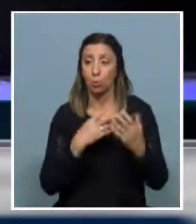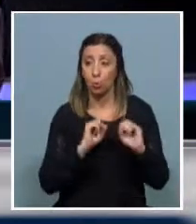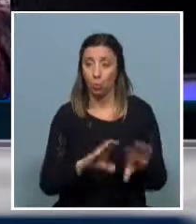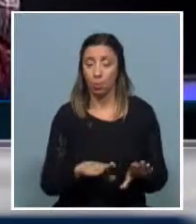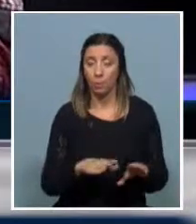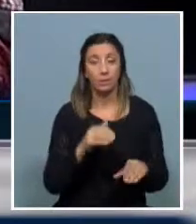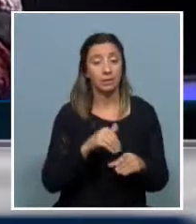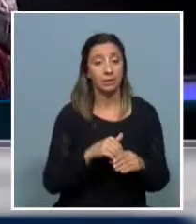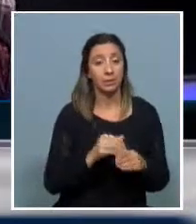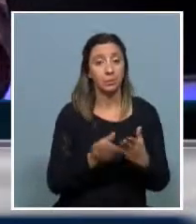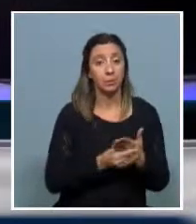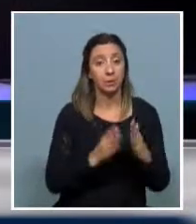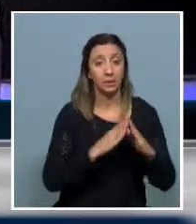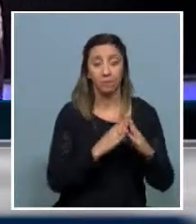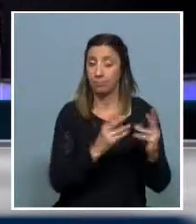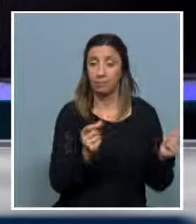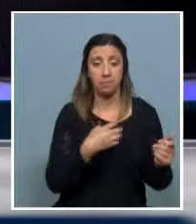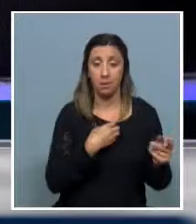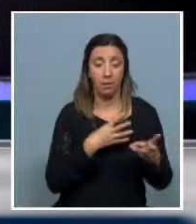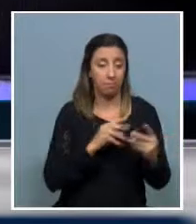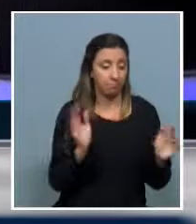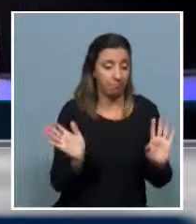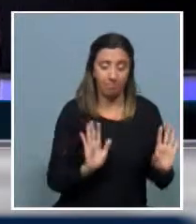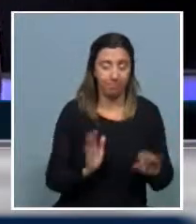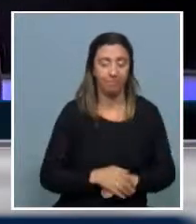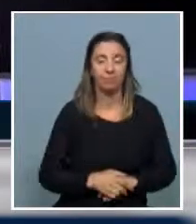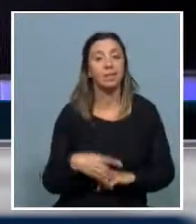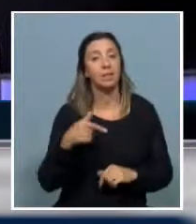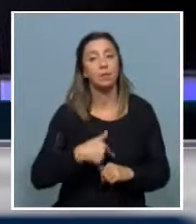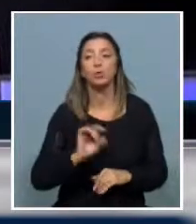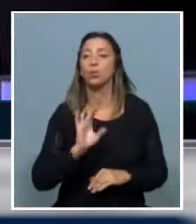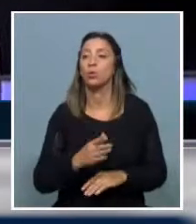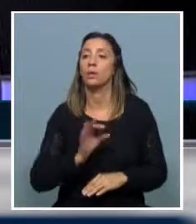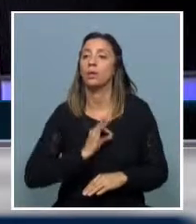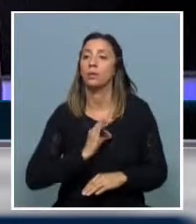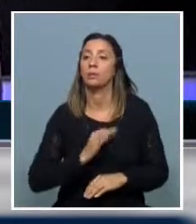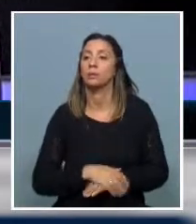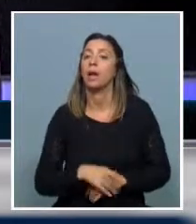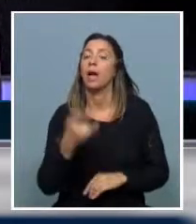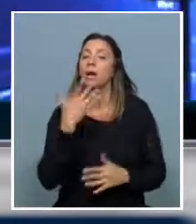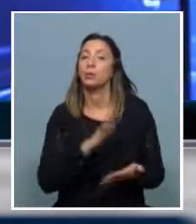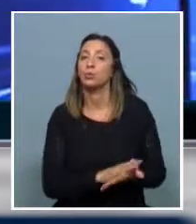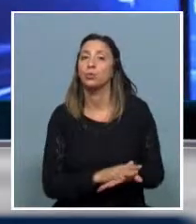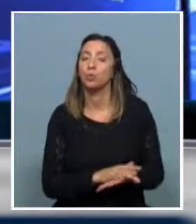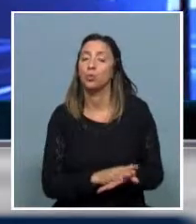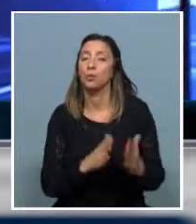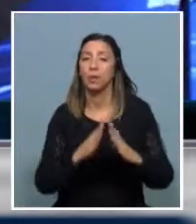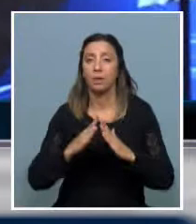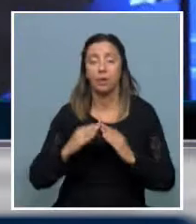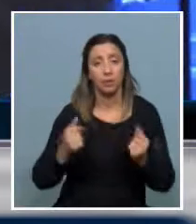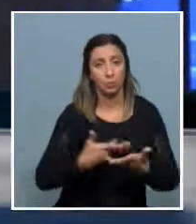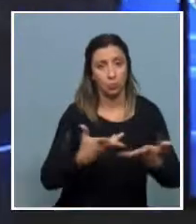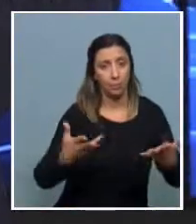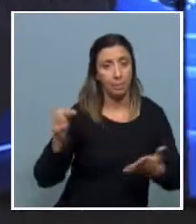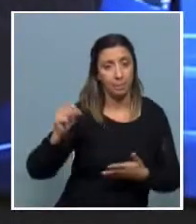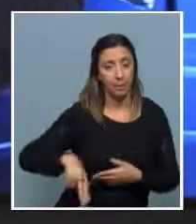con la intervención había terminado ya mis clases. Bien. Ahora solo tomo exámenes. Vamos a estar hablando de las viviendas sociales,